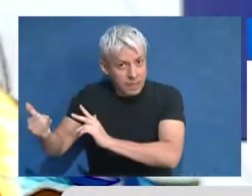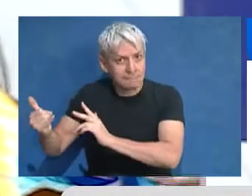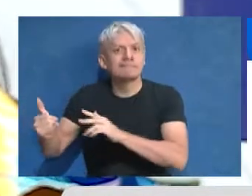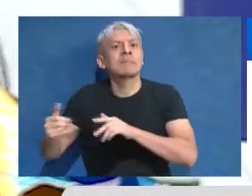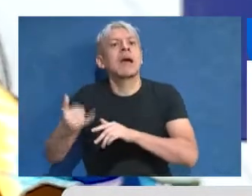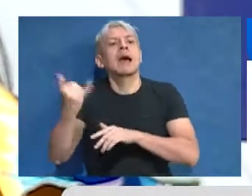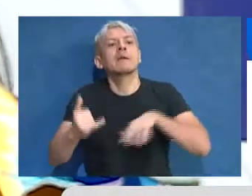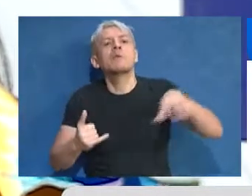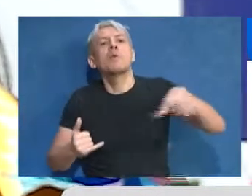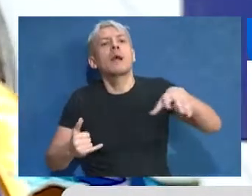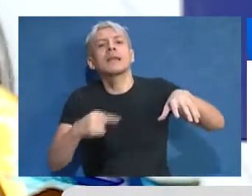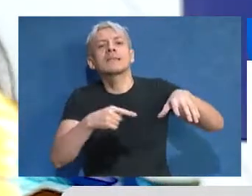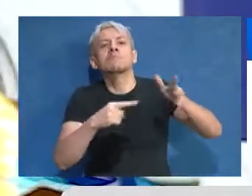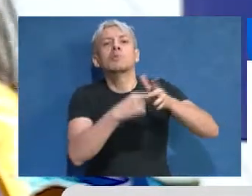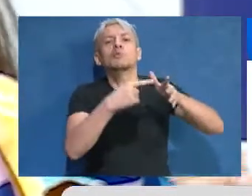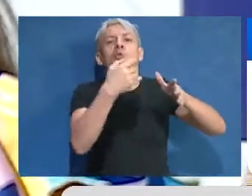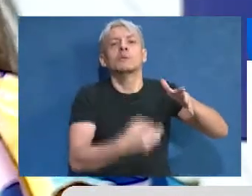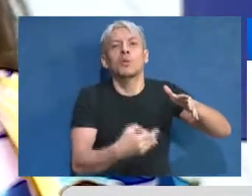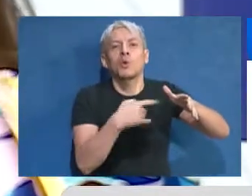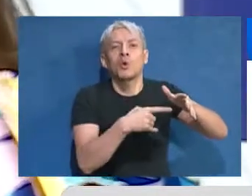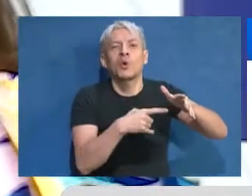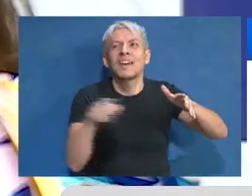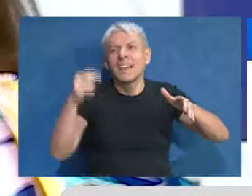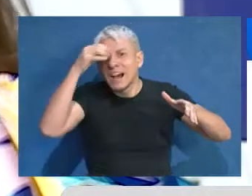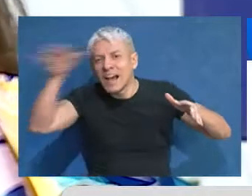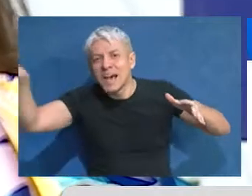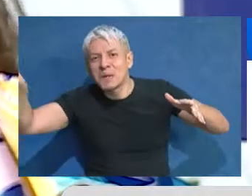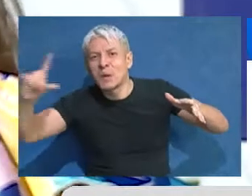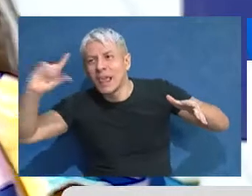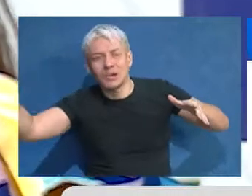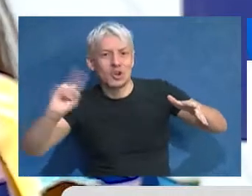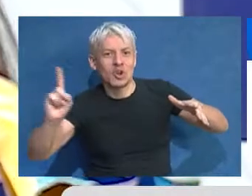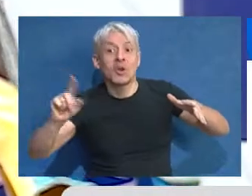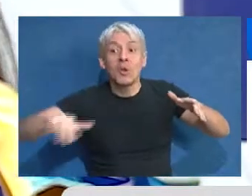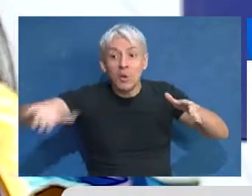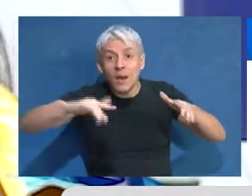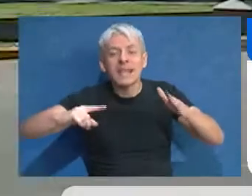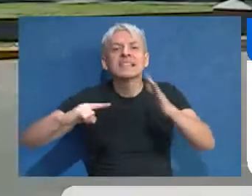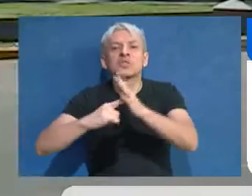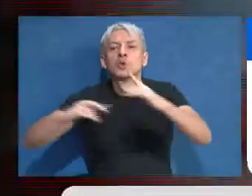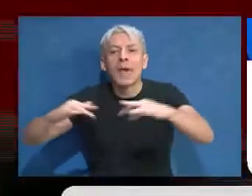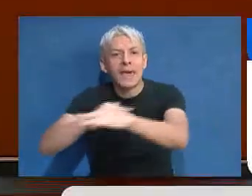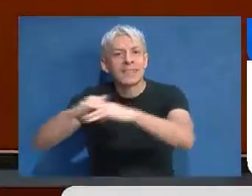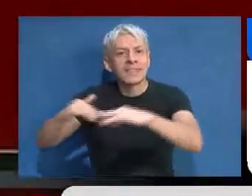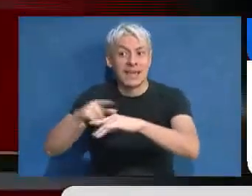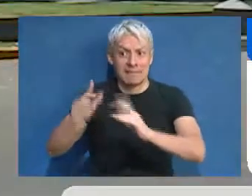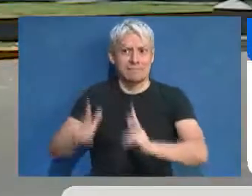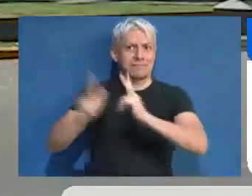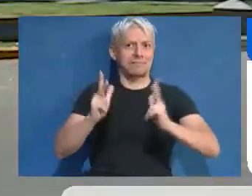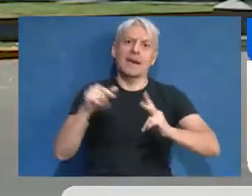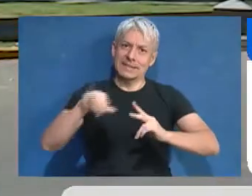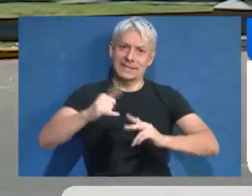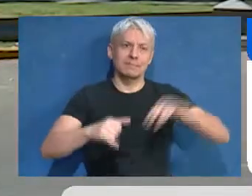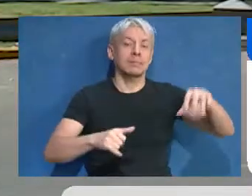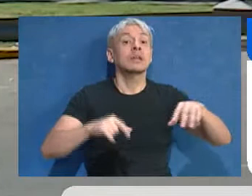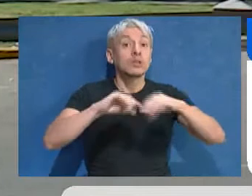No se usa tanto en las zonas rurales o periféricas, sino en las zonas urbanas densamente pobladas. Por ahora son 12 los puntos